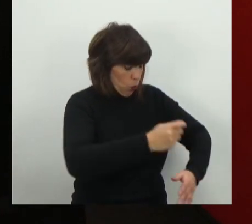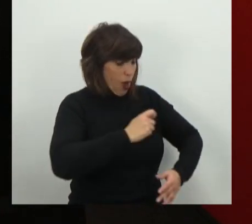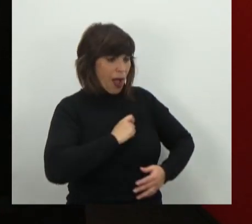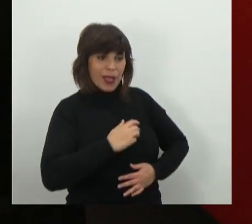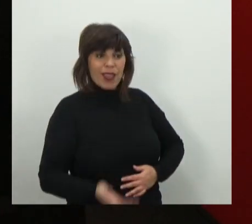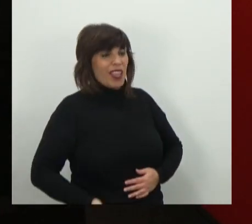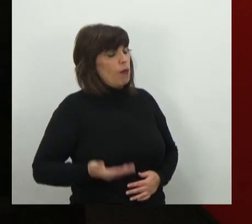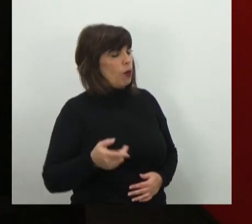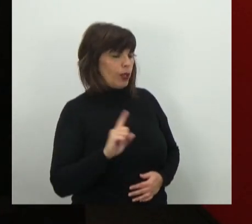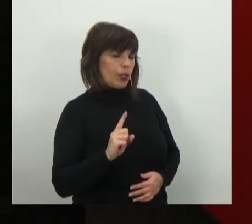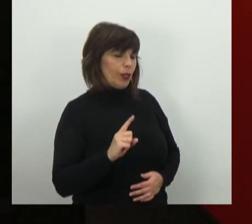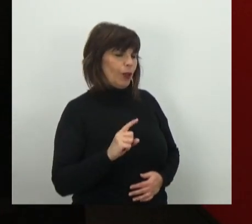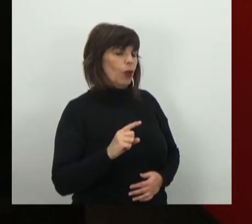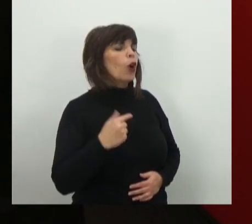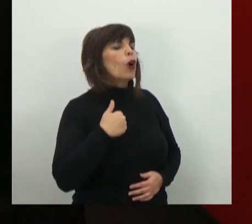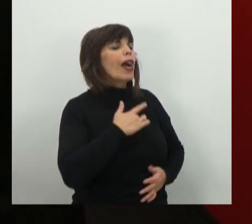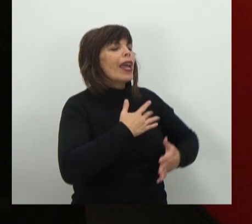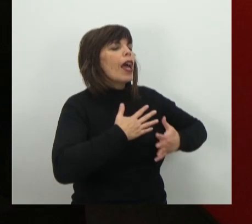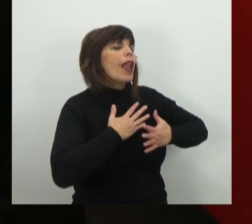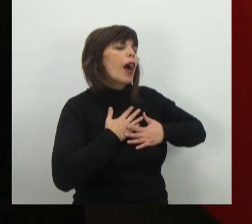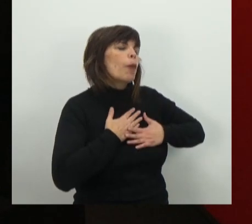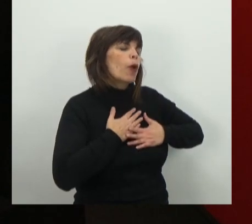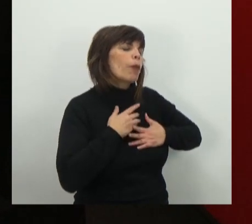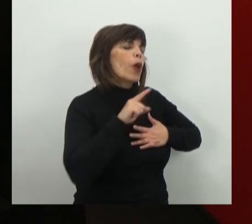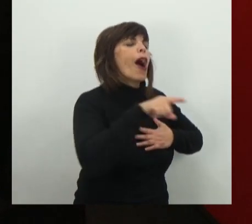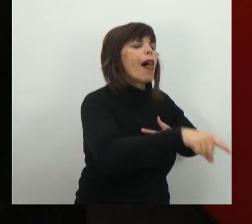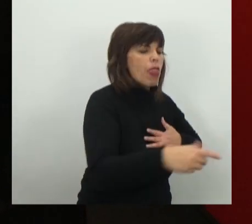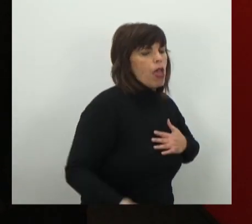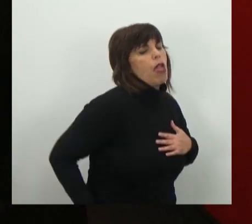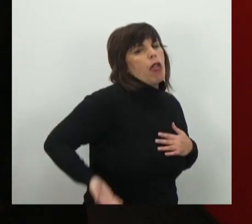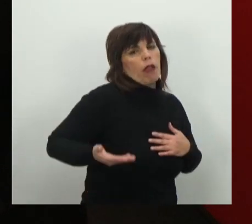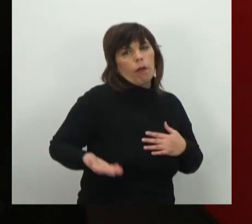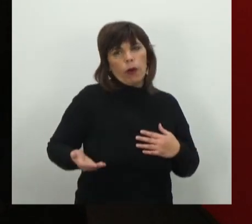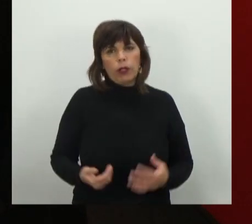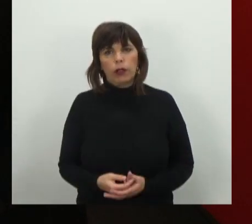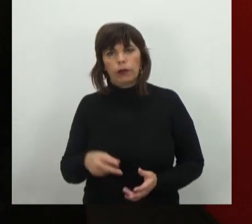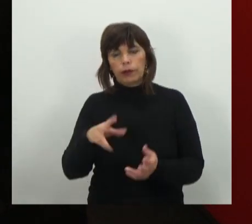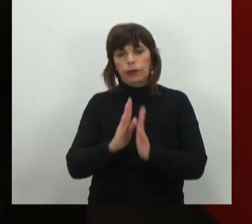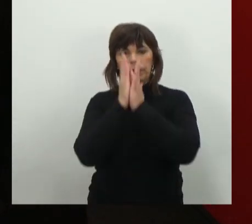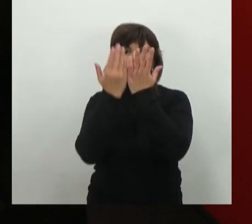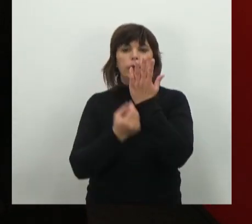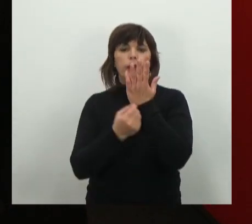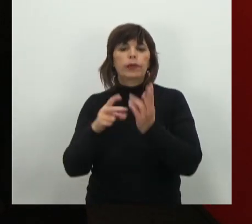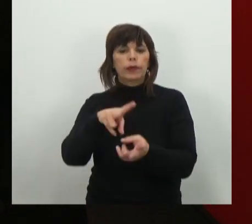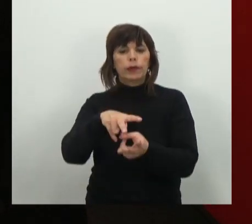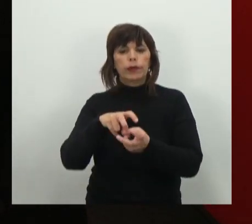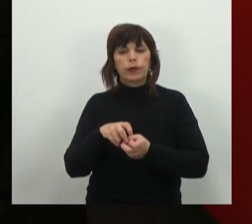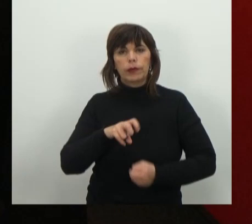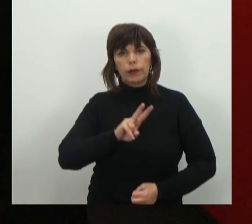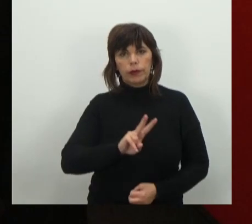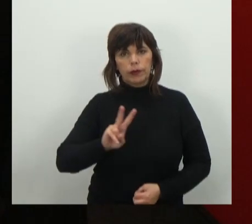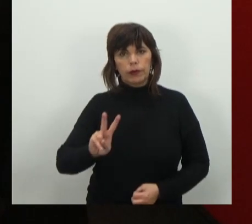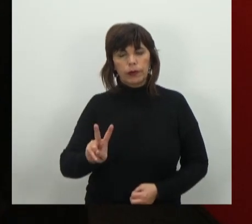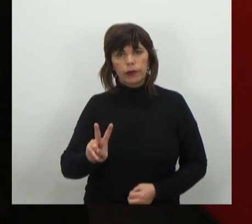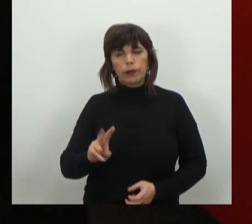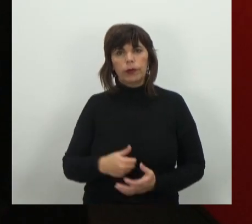mí. Como dice la Biblia en Mateo capítulo 22 y en